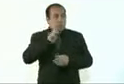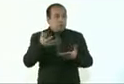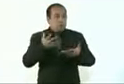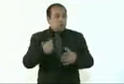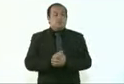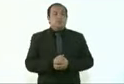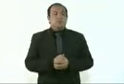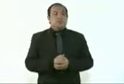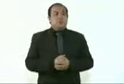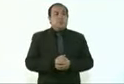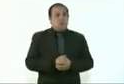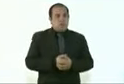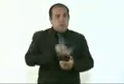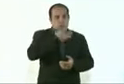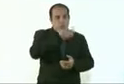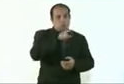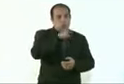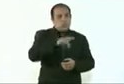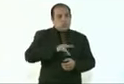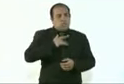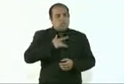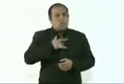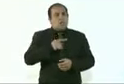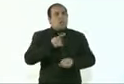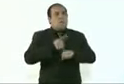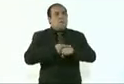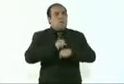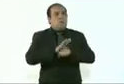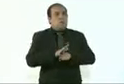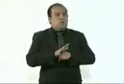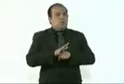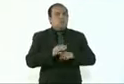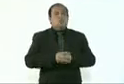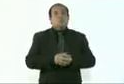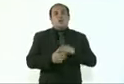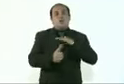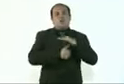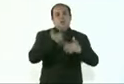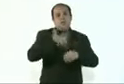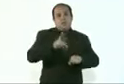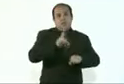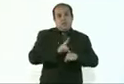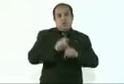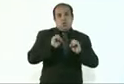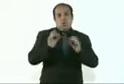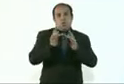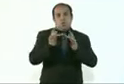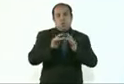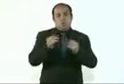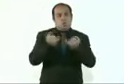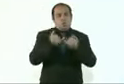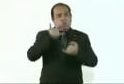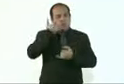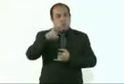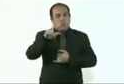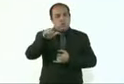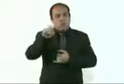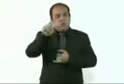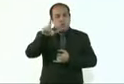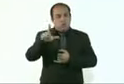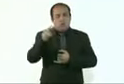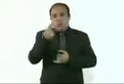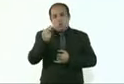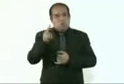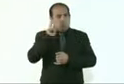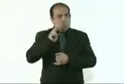es, si tienes síntomas, mejor resguárdate 7 días, o si has estado en contacto de igual manera, ya habla Locatel, no es necesario que te hagas una